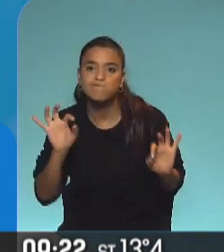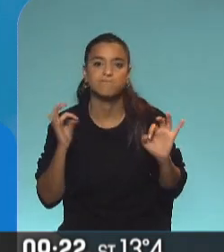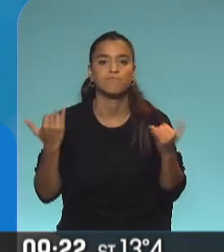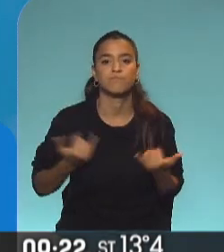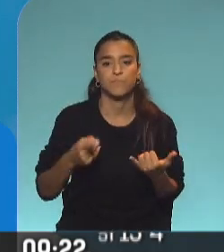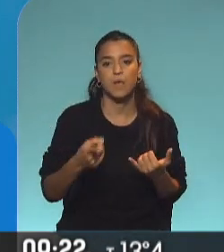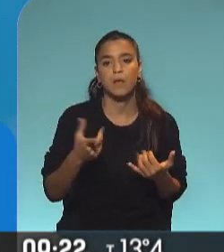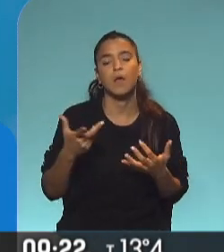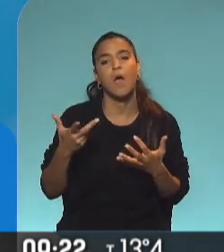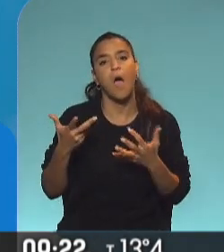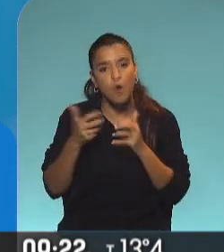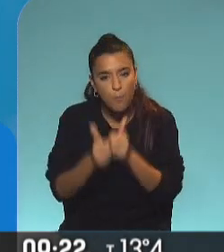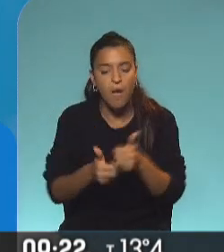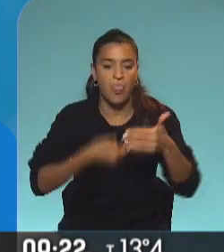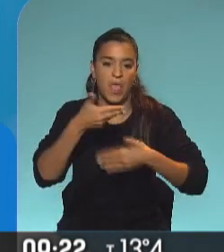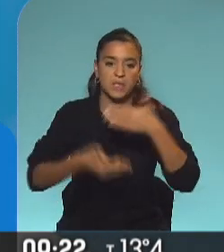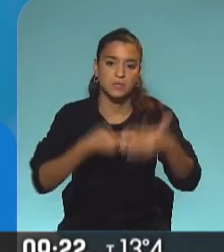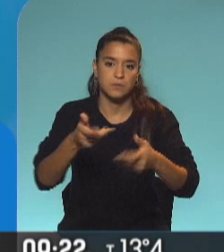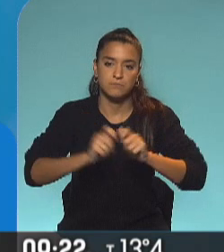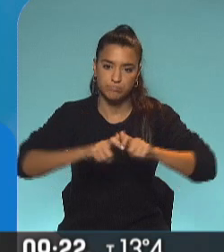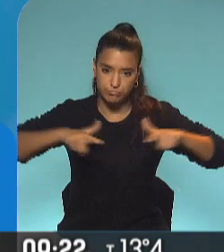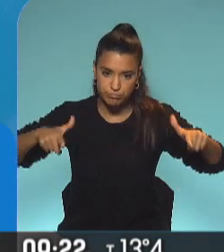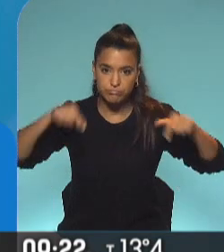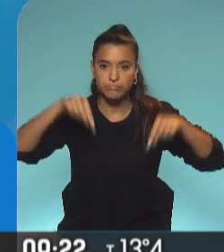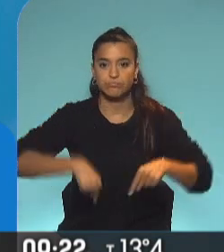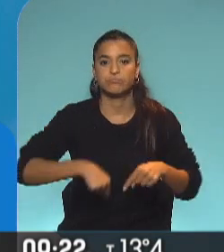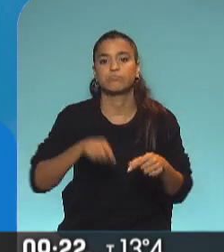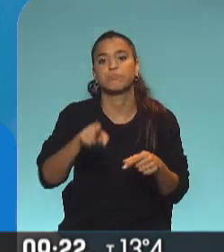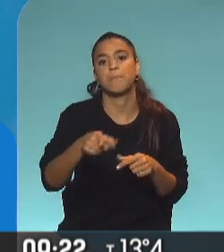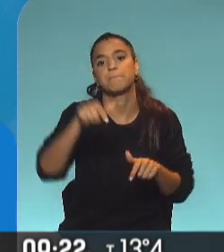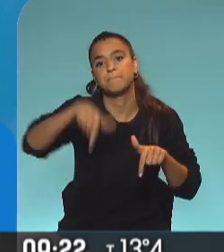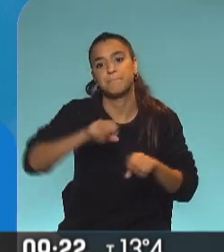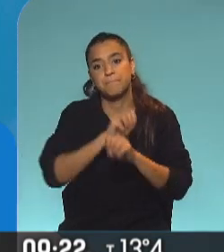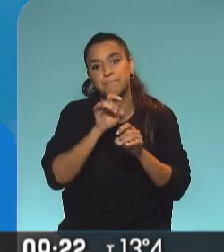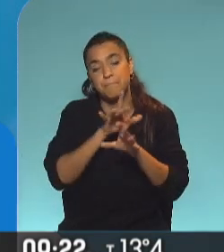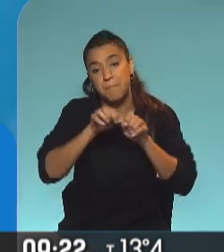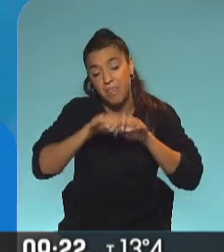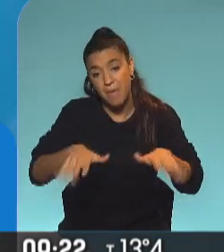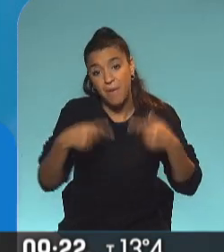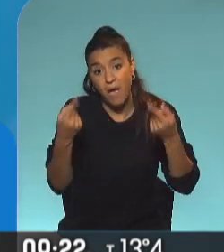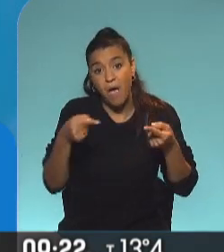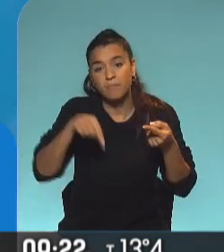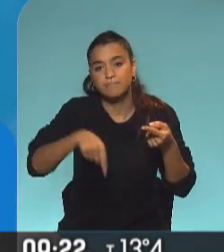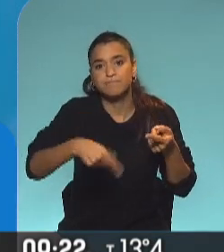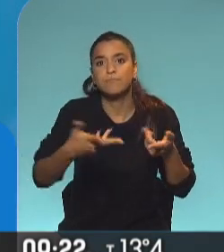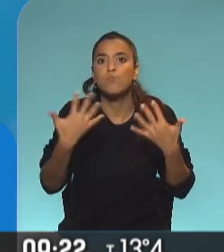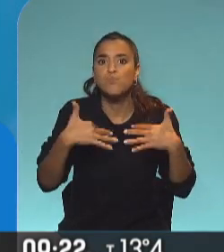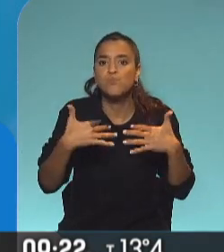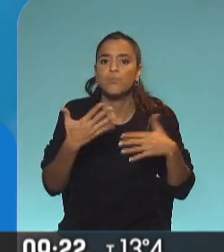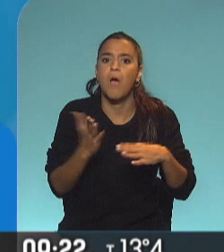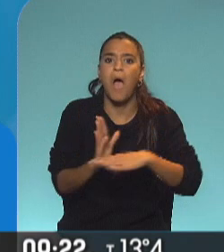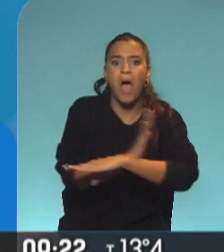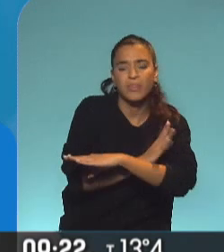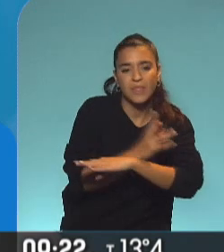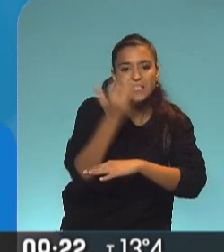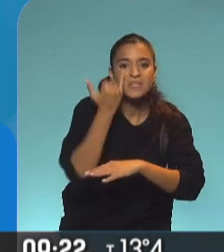han acompañado el desarrollo y el crecimiento de los casos en la pandemia, con lo cual resultaron altamente